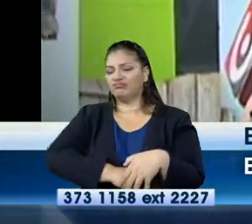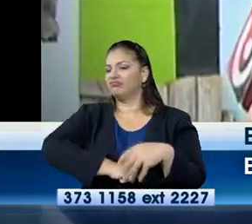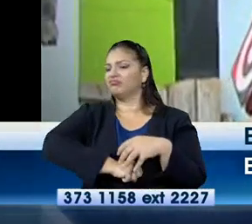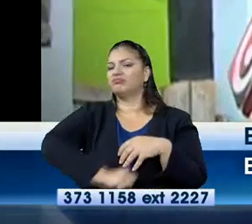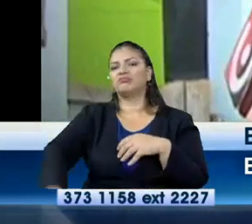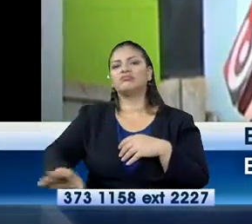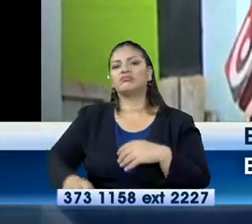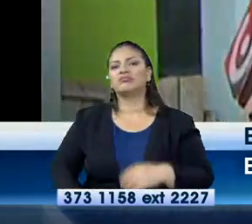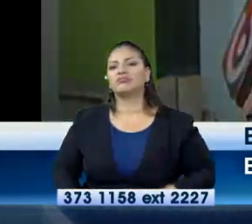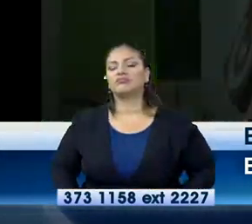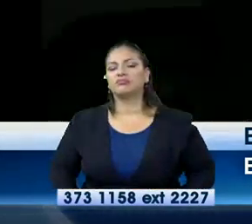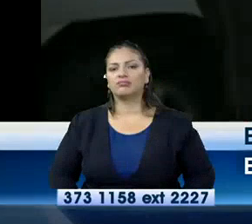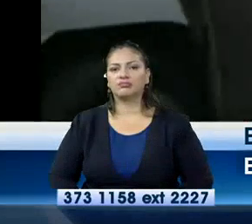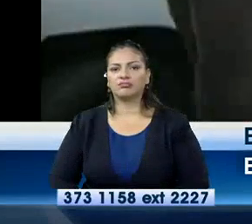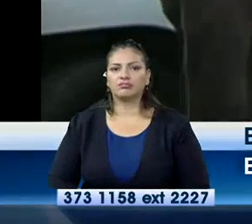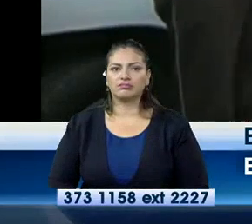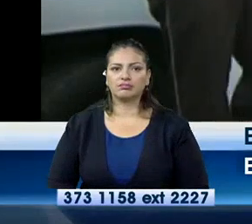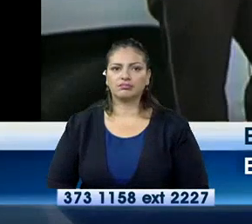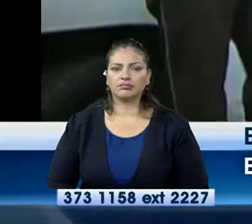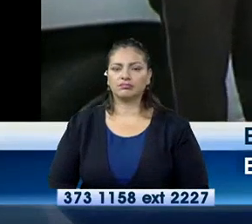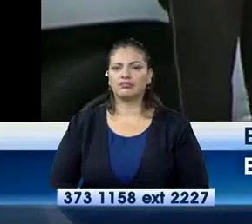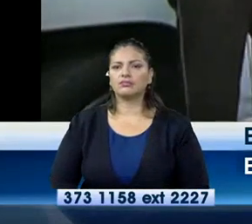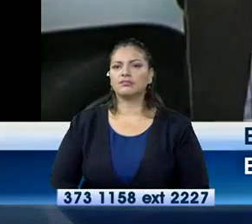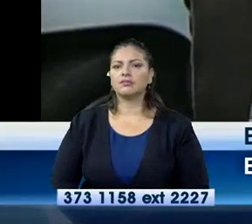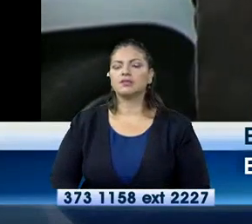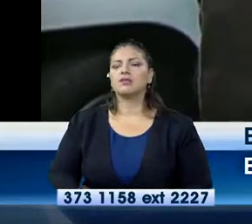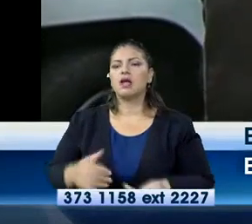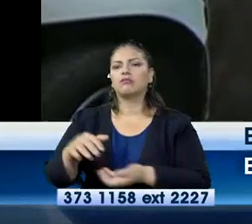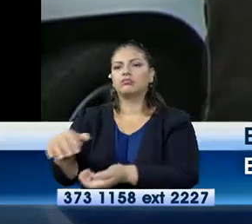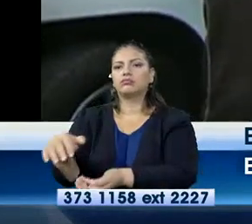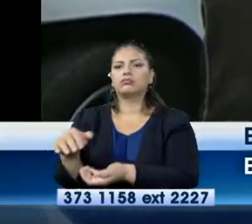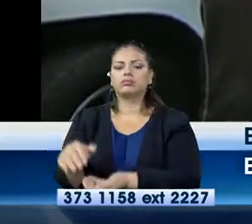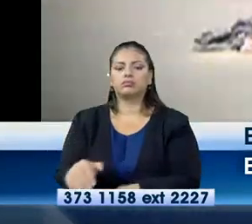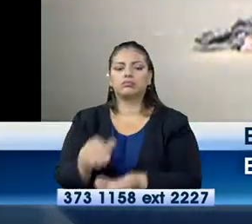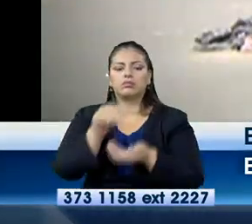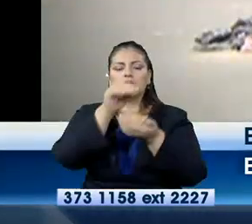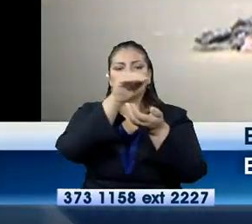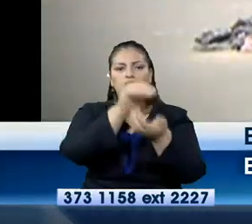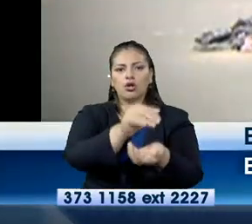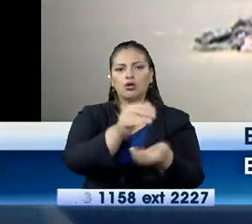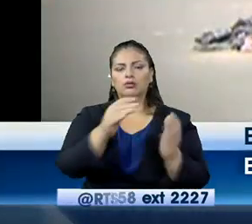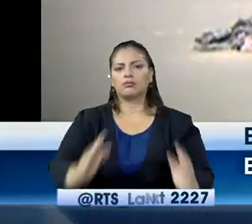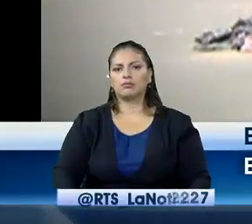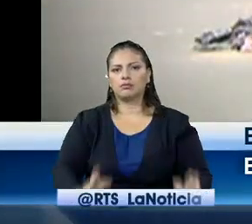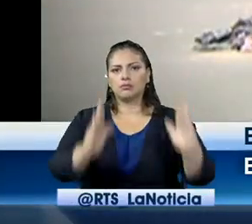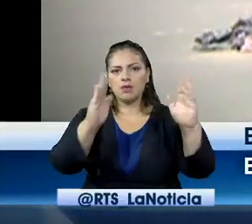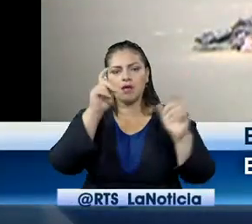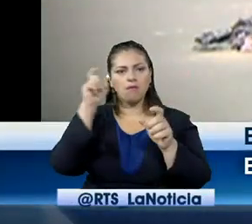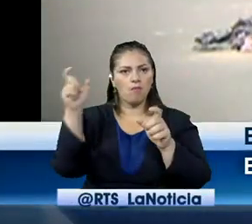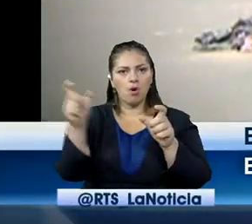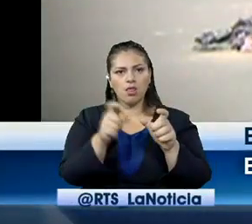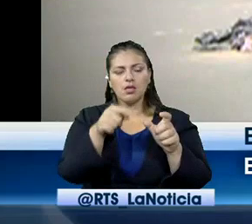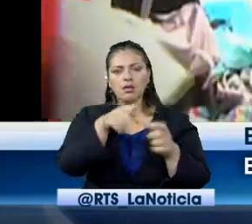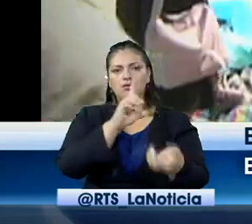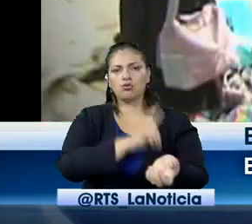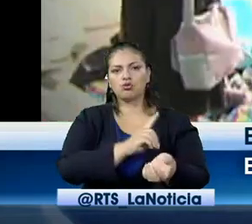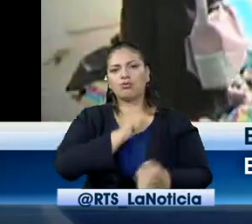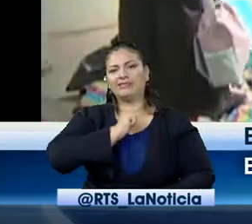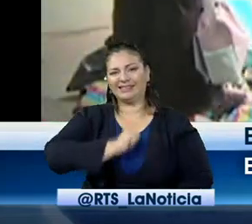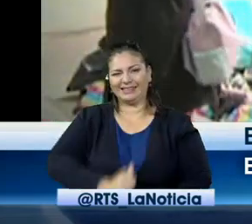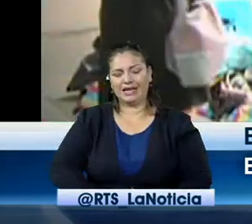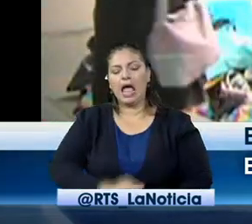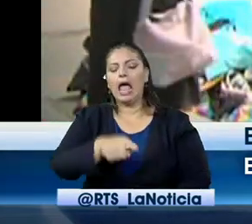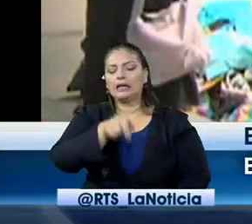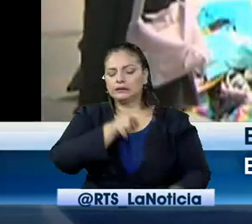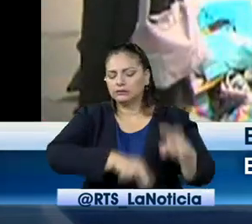los arrojan a la basura. El feto encontrado fue trasladado hasta el Laboratorio de Ciencias Forenses y Criminalística de la Policía para el